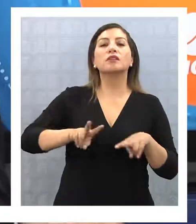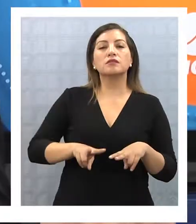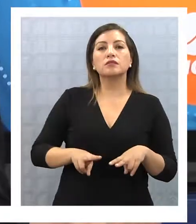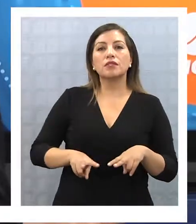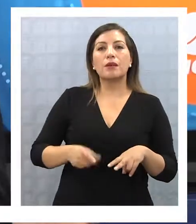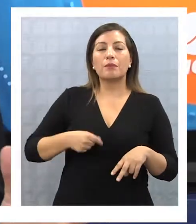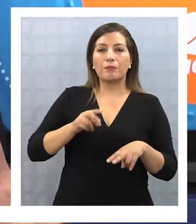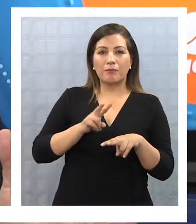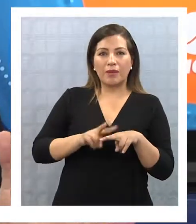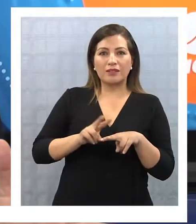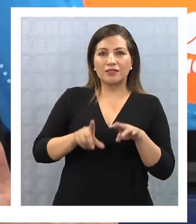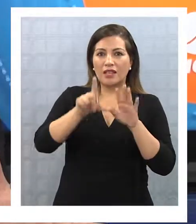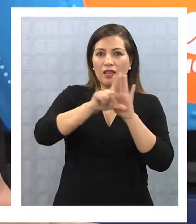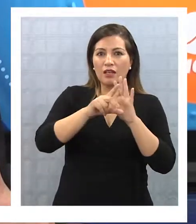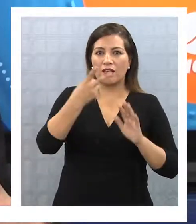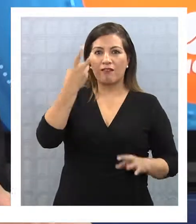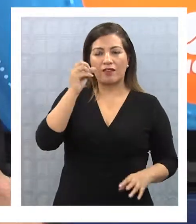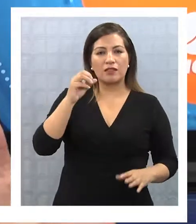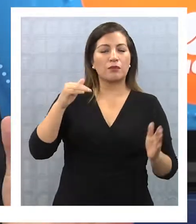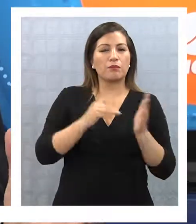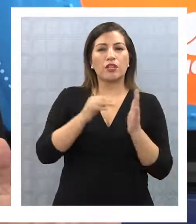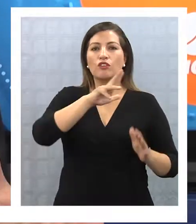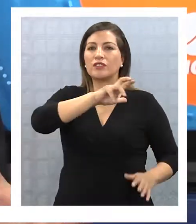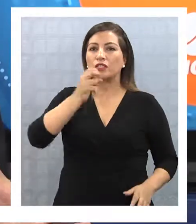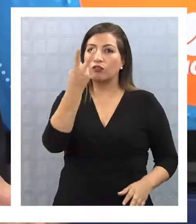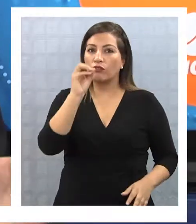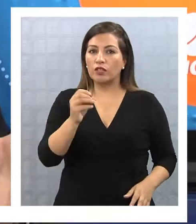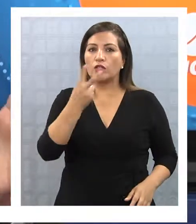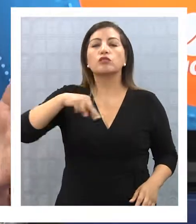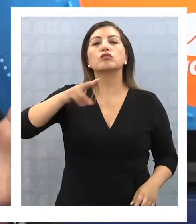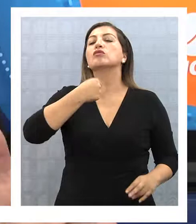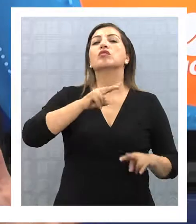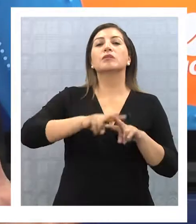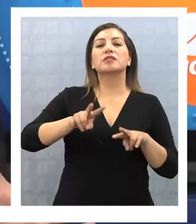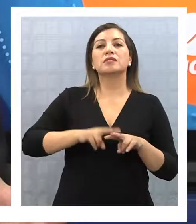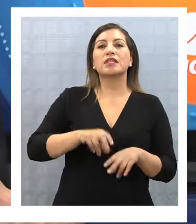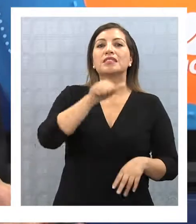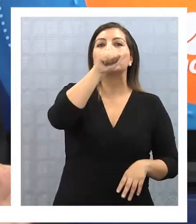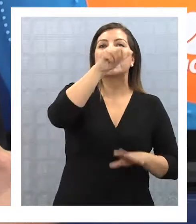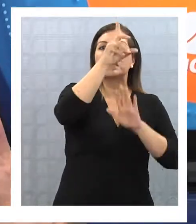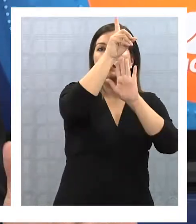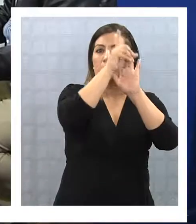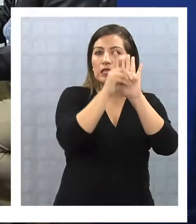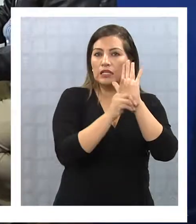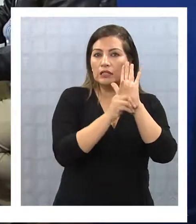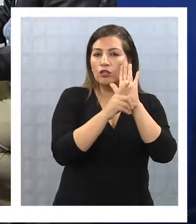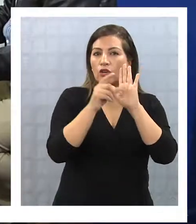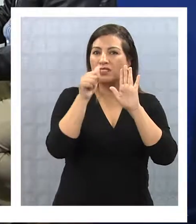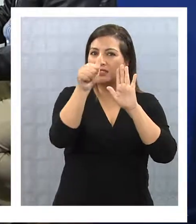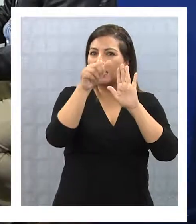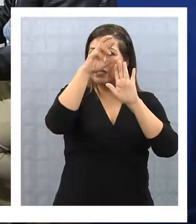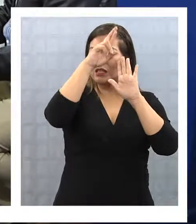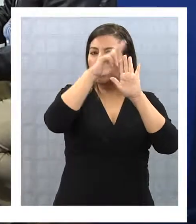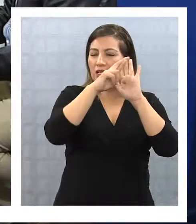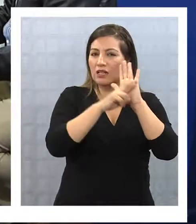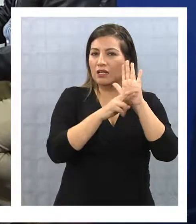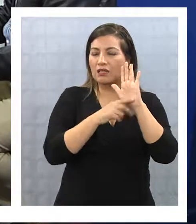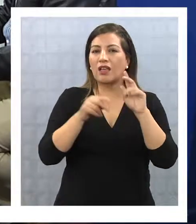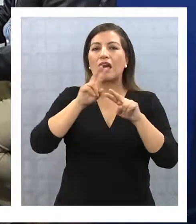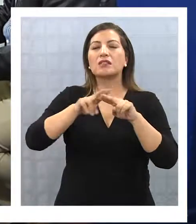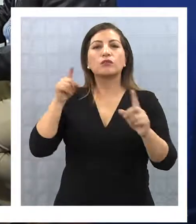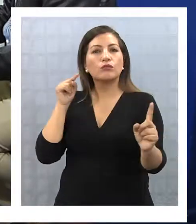Para operativizar esa ley, la ley 20.920, estamos construyendo 6 decretos, 6 reglamentos que van a fijar las